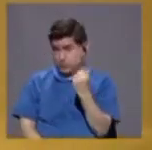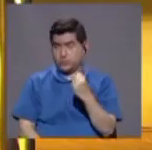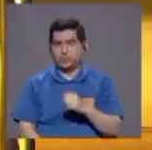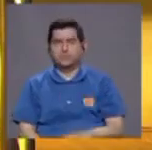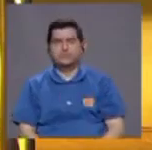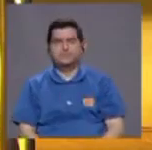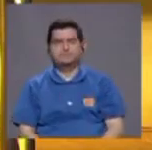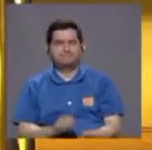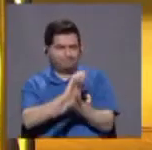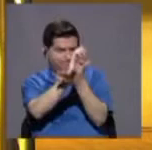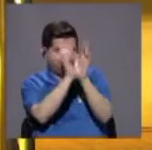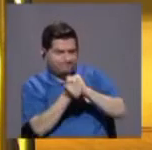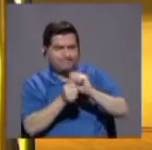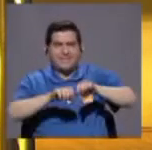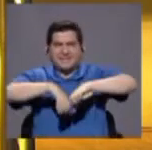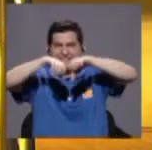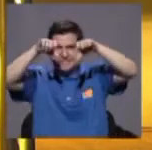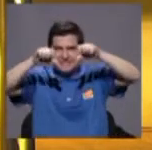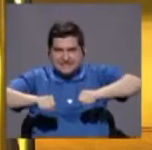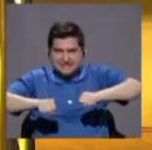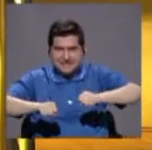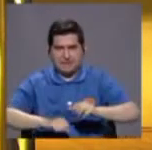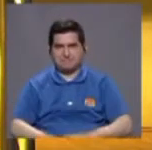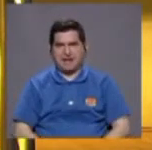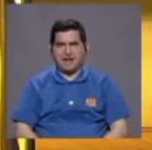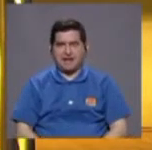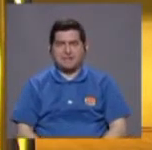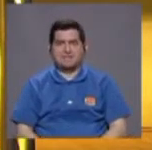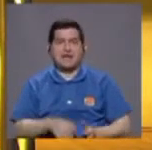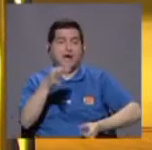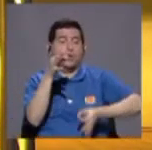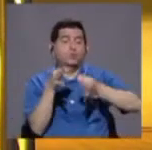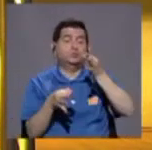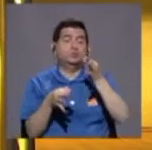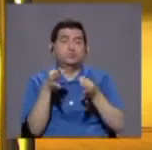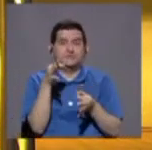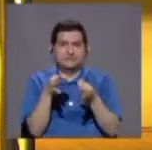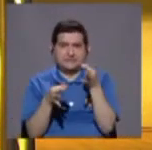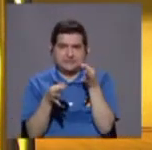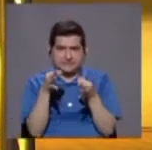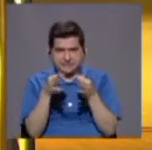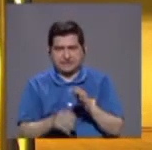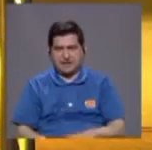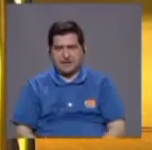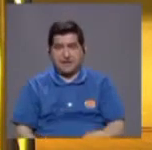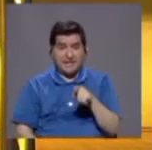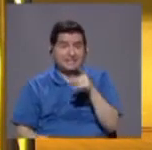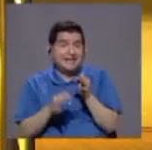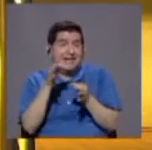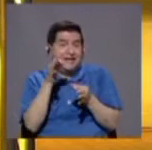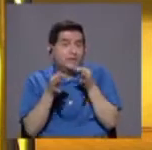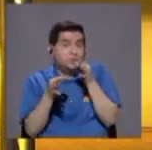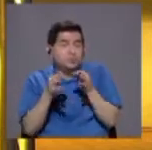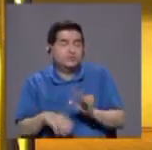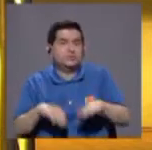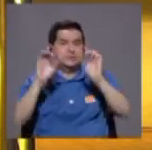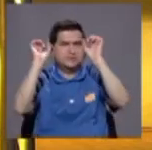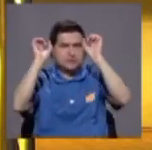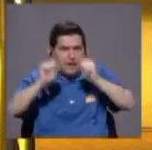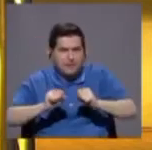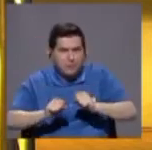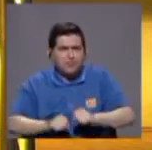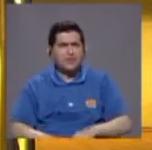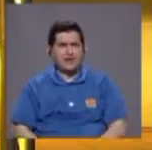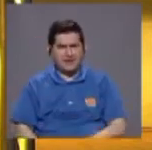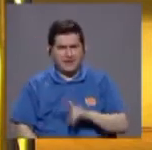es reformar el sistema de justicia para que esa justicia se hiciese